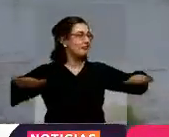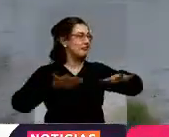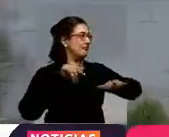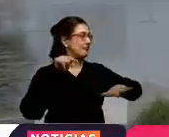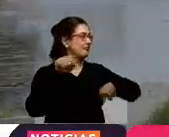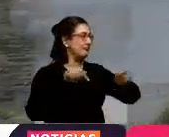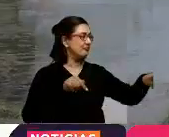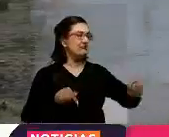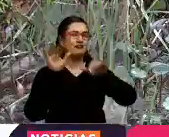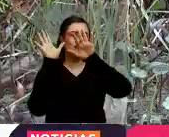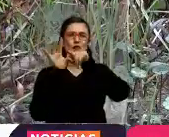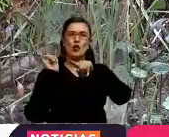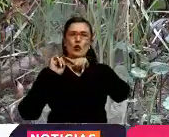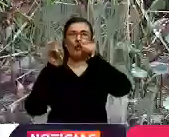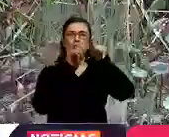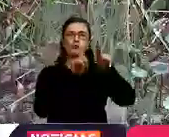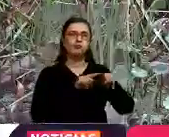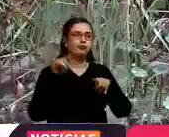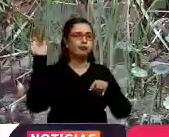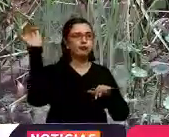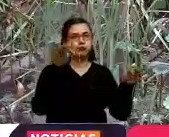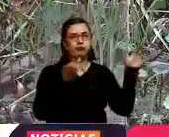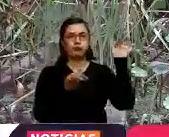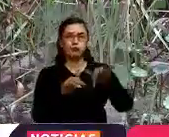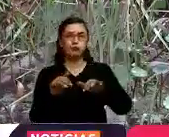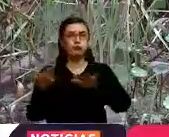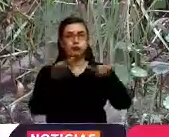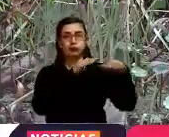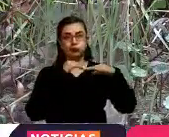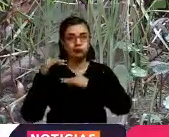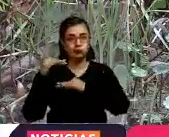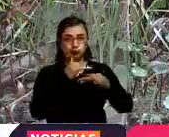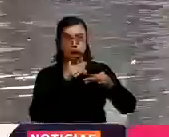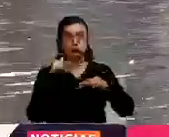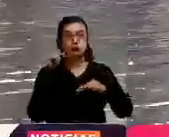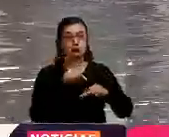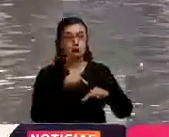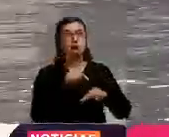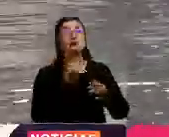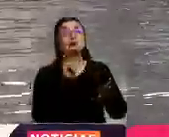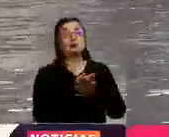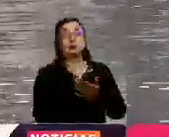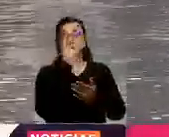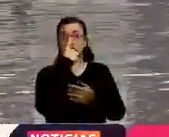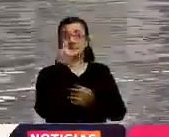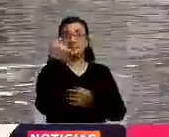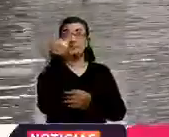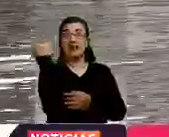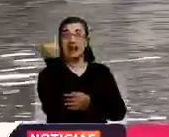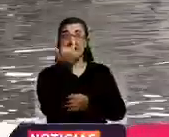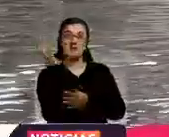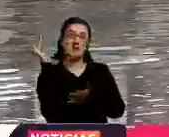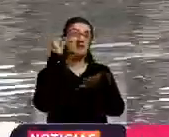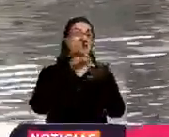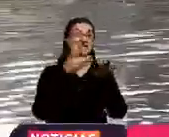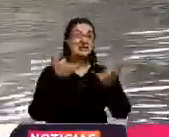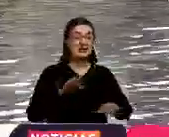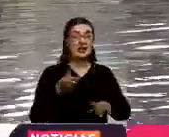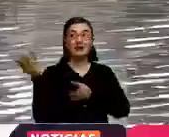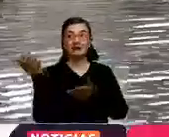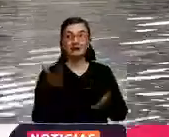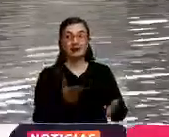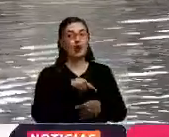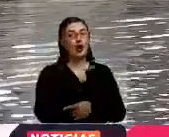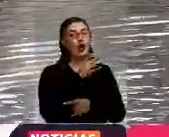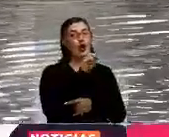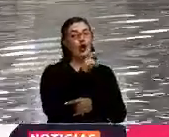aves migratorias que llegan al municipio. Desde su restauración, la Tingua del Pico Azul ya visitó el área. Además, la empresa Corona donó 12